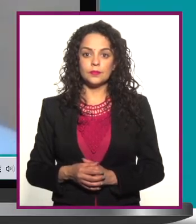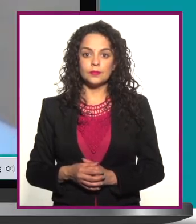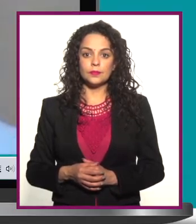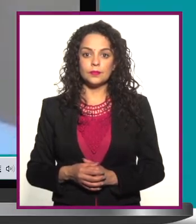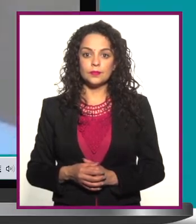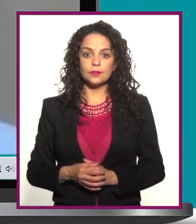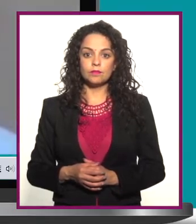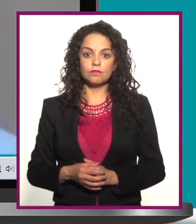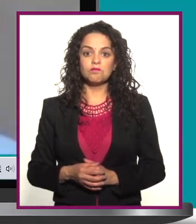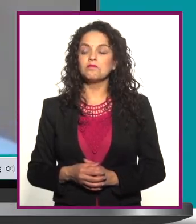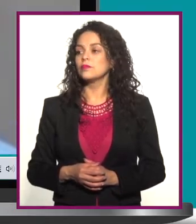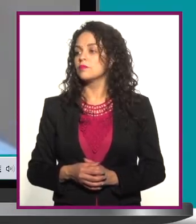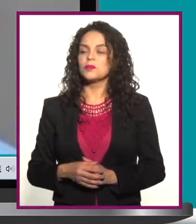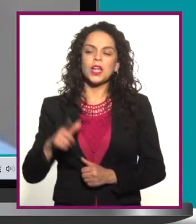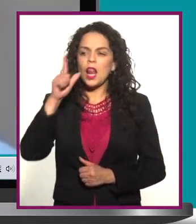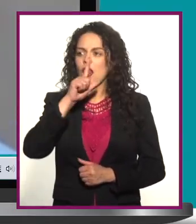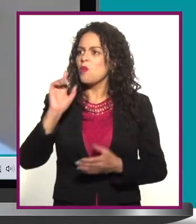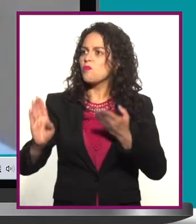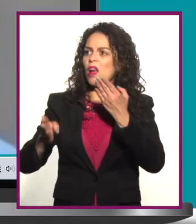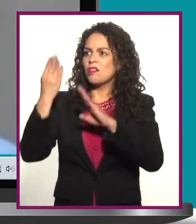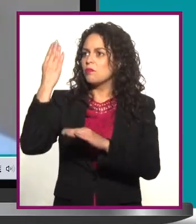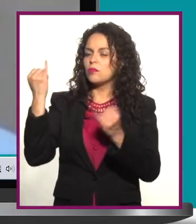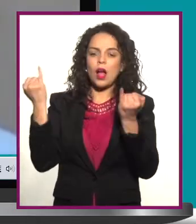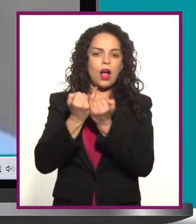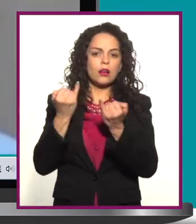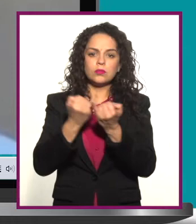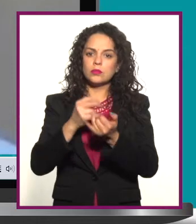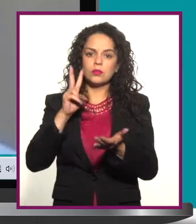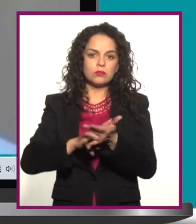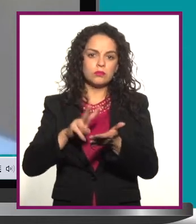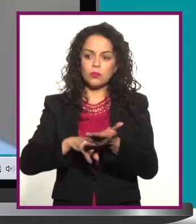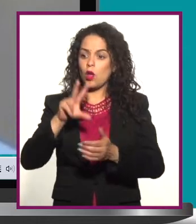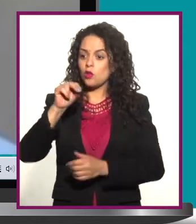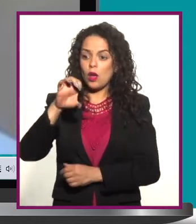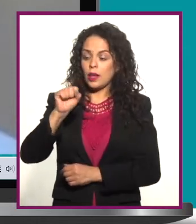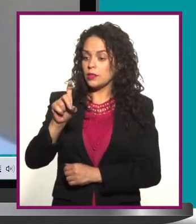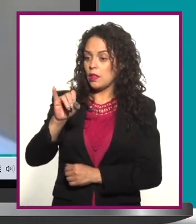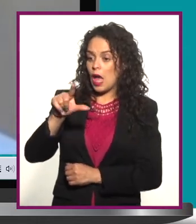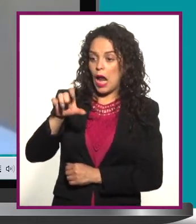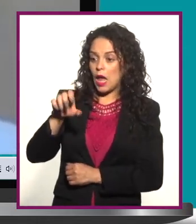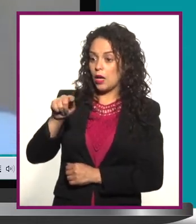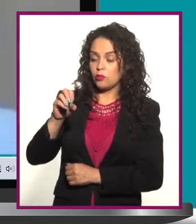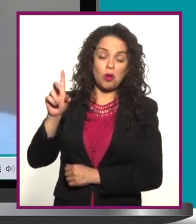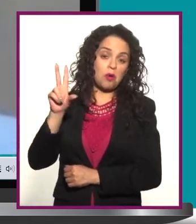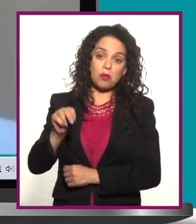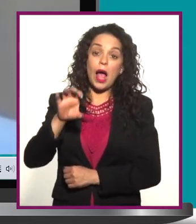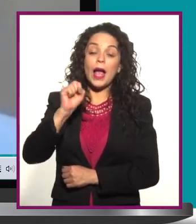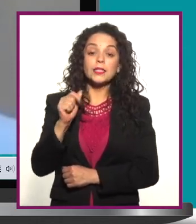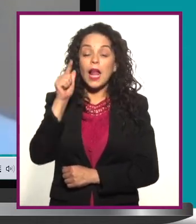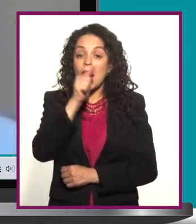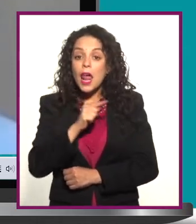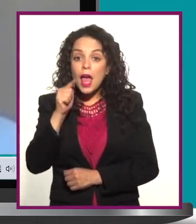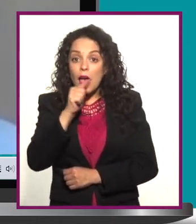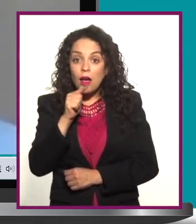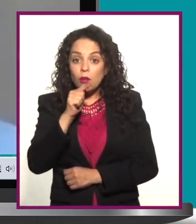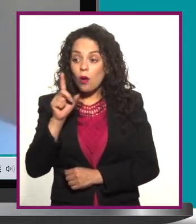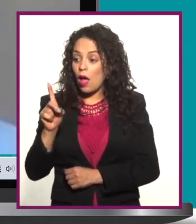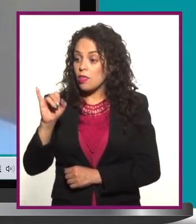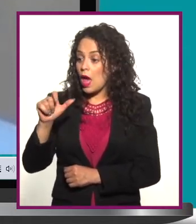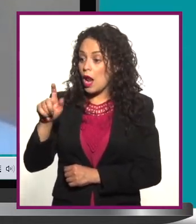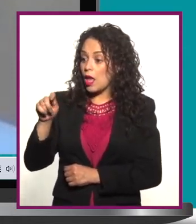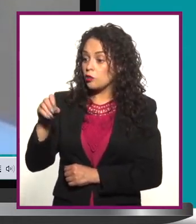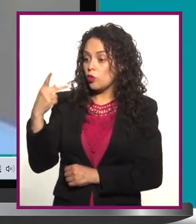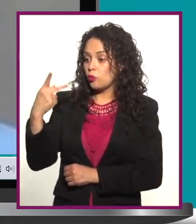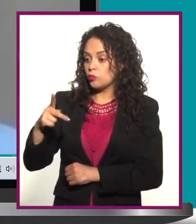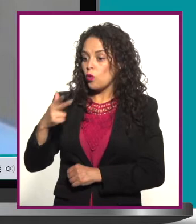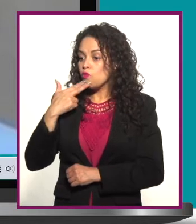Que hay que valorarlas a la par que cualquier lengua del mundo. Las lenguas originarias son lenguas, no son dialectos. El dialecto